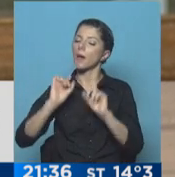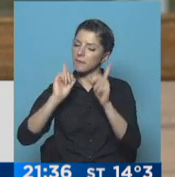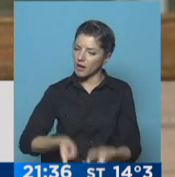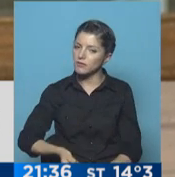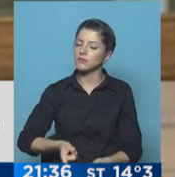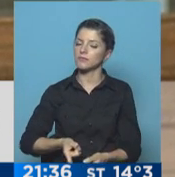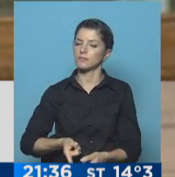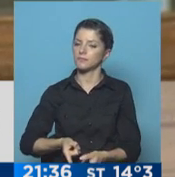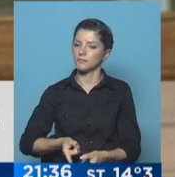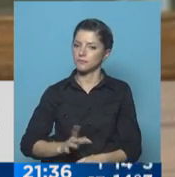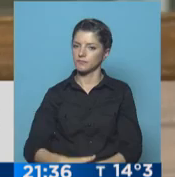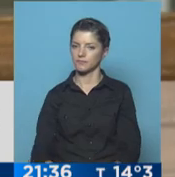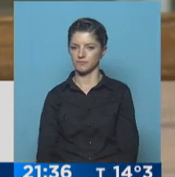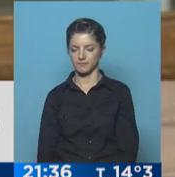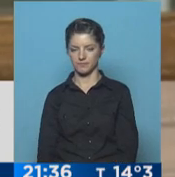y saber.